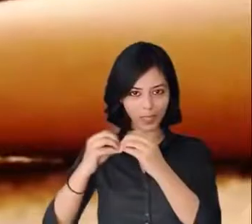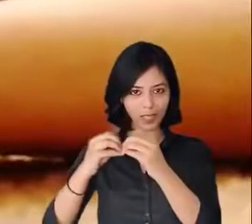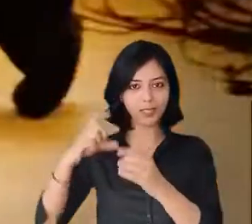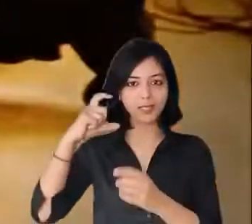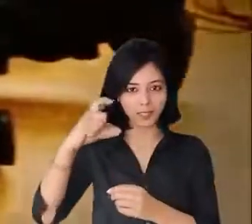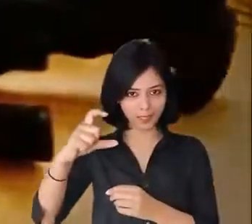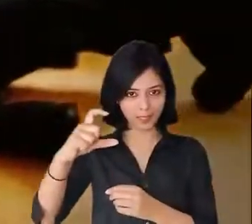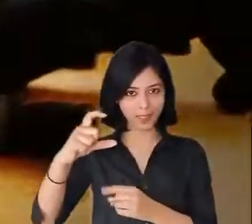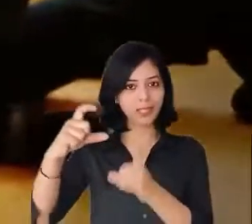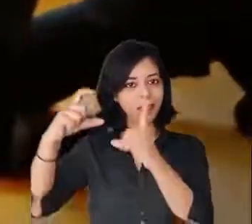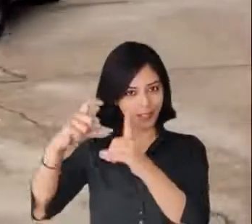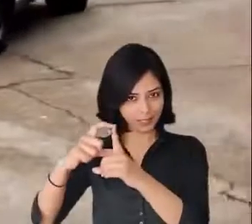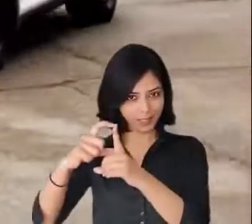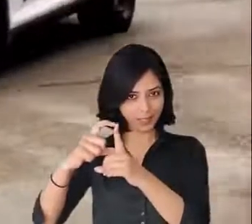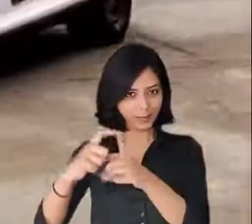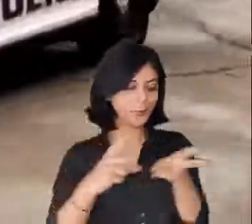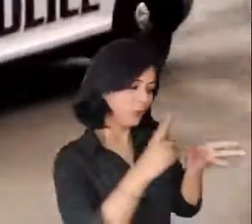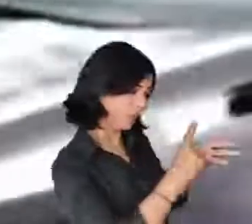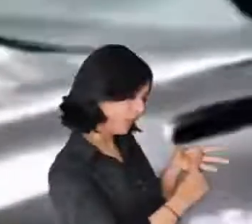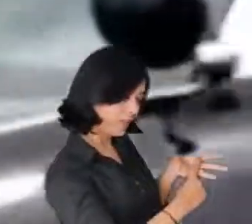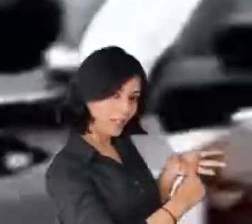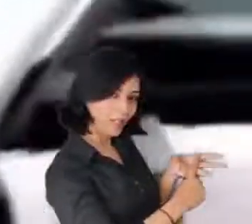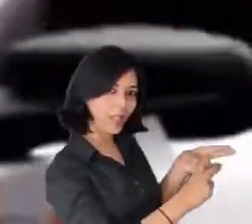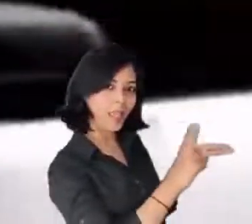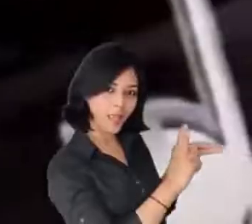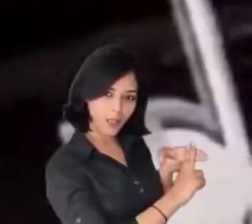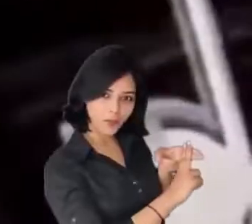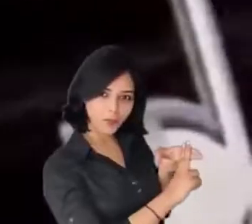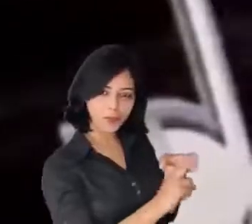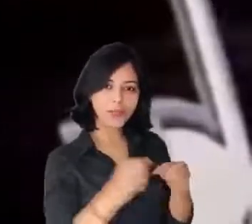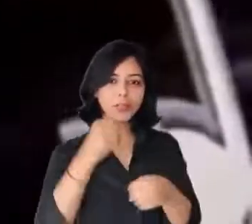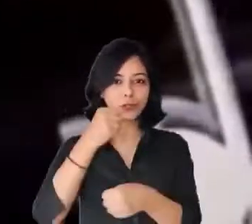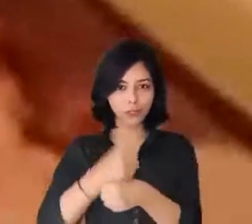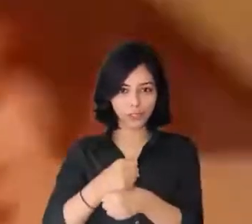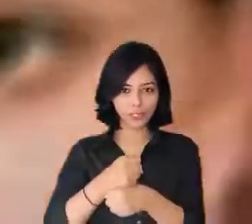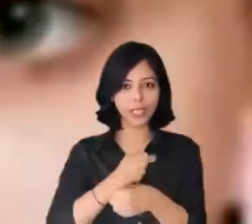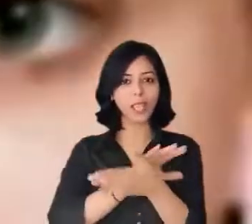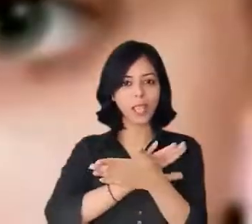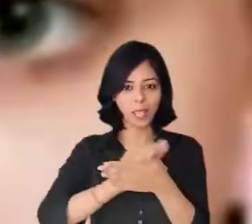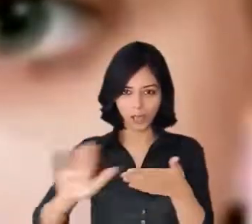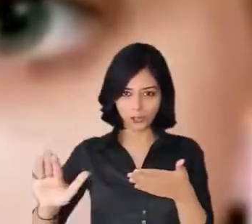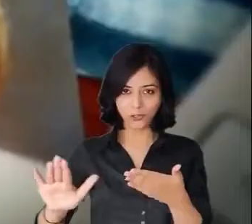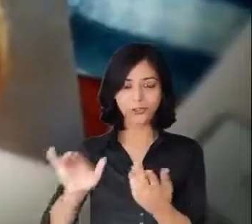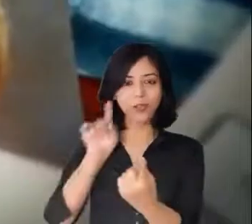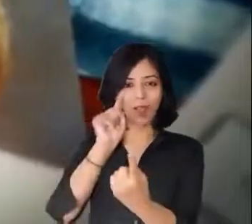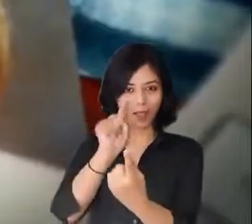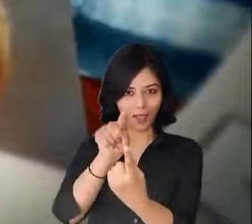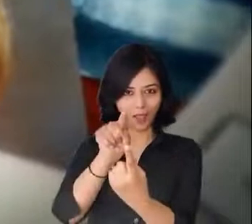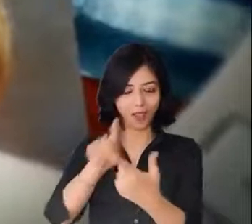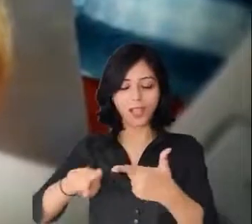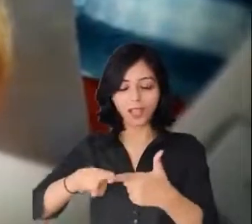Era lo único que quería escuchar. La policía sabía que Paxton mentía. La autopsia de